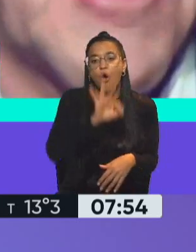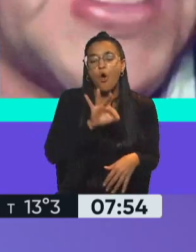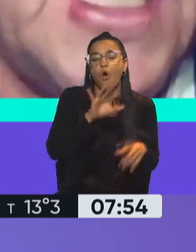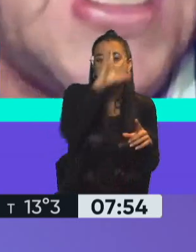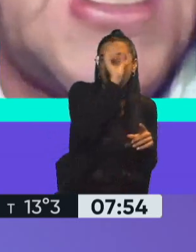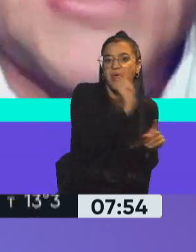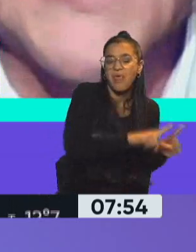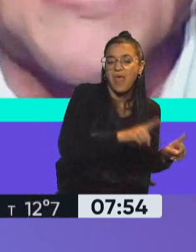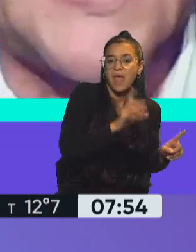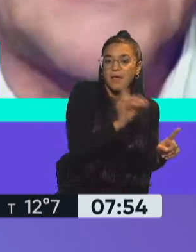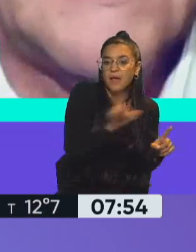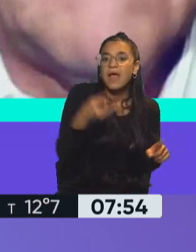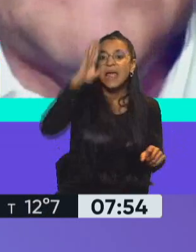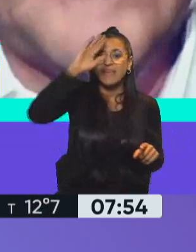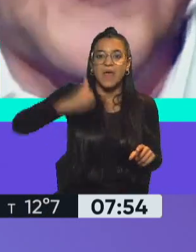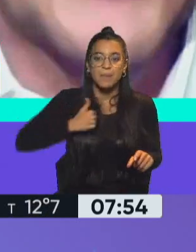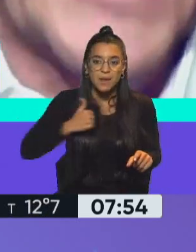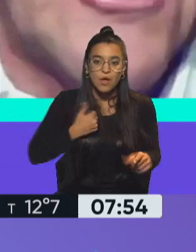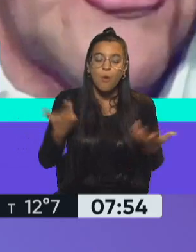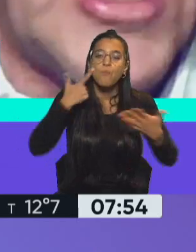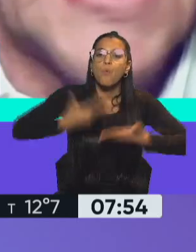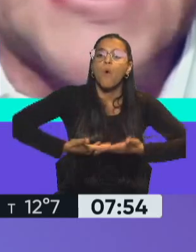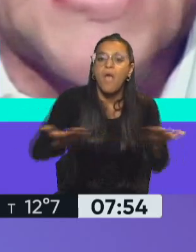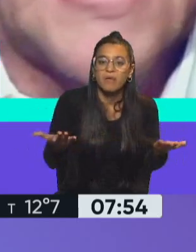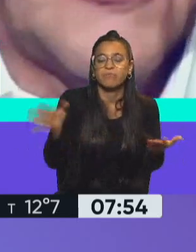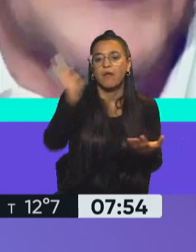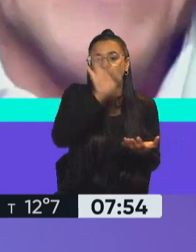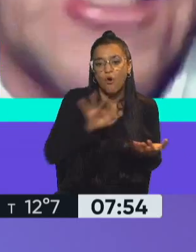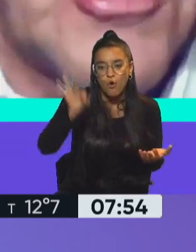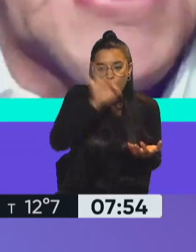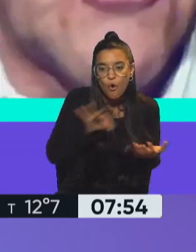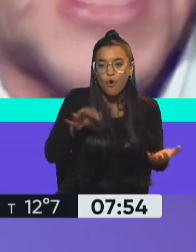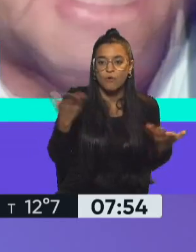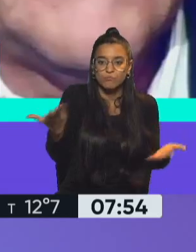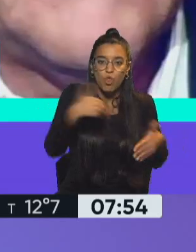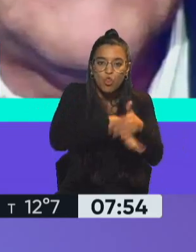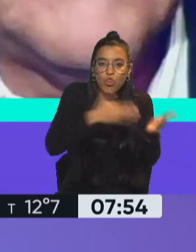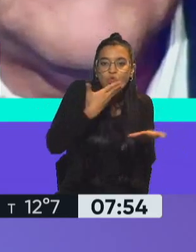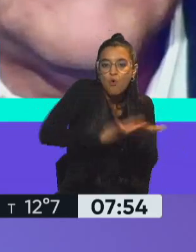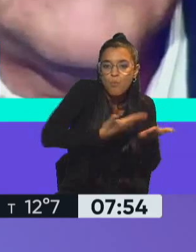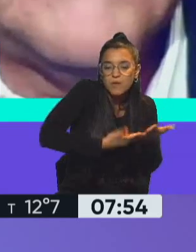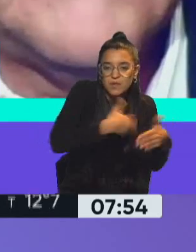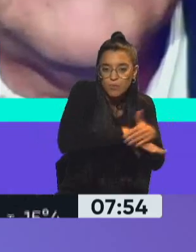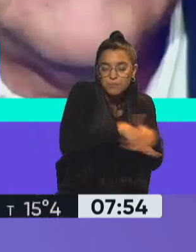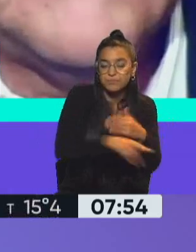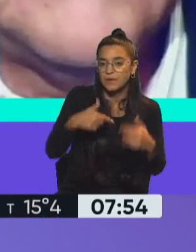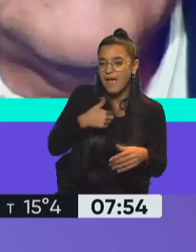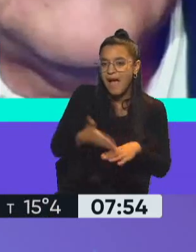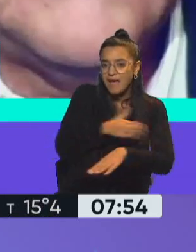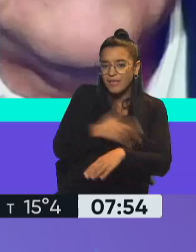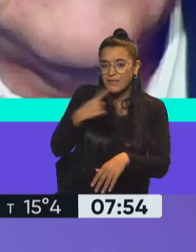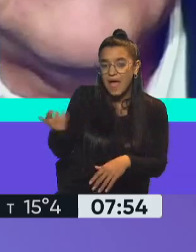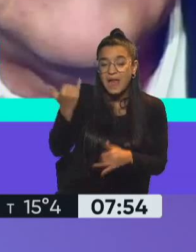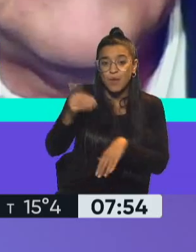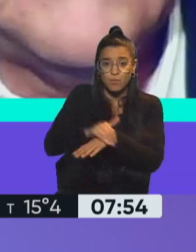la Gendarmería haya mostrado o haya guardado esa documentación. Le decía que hay